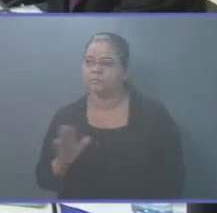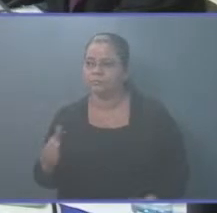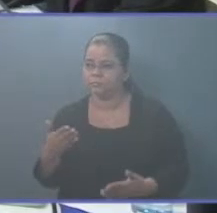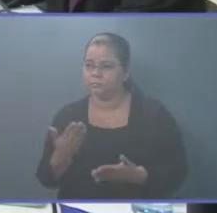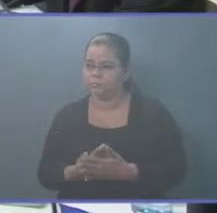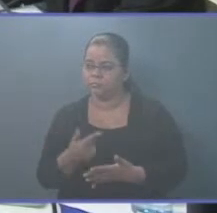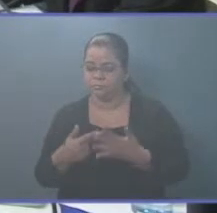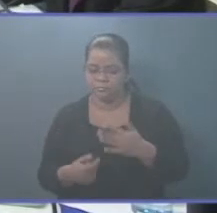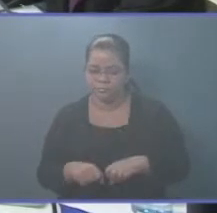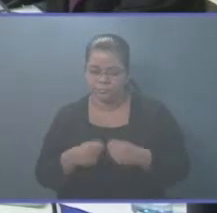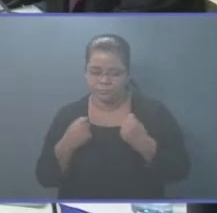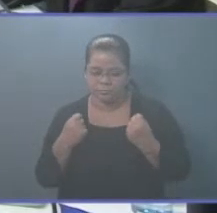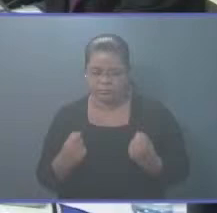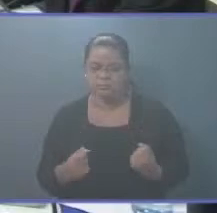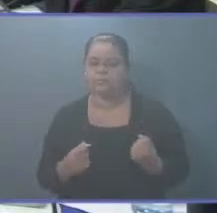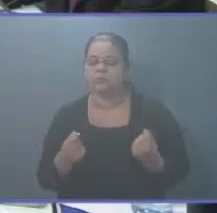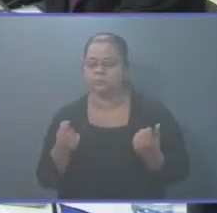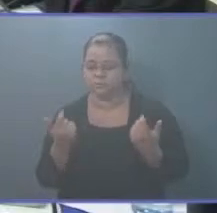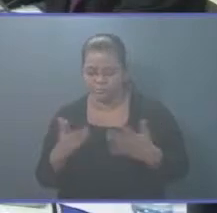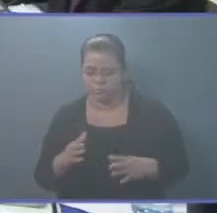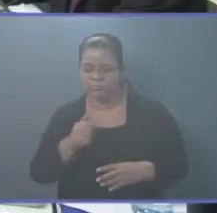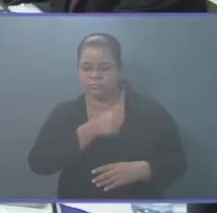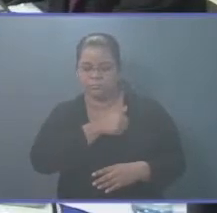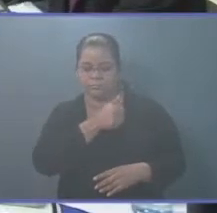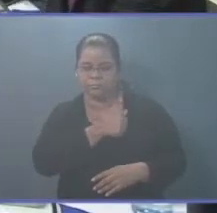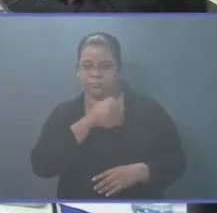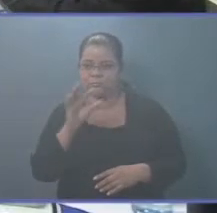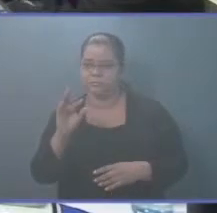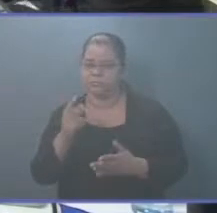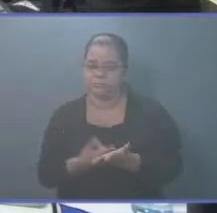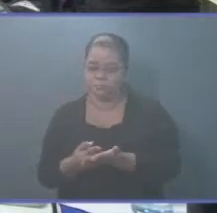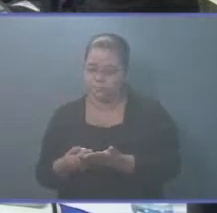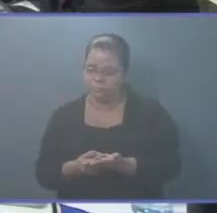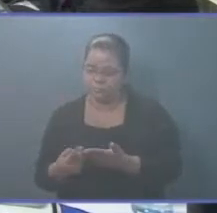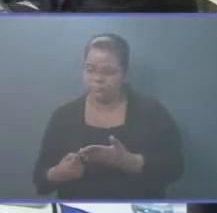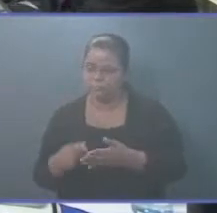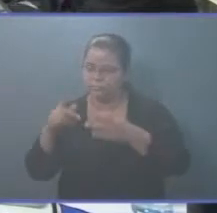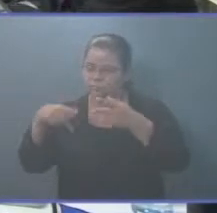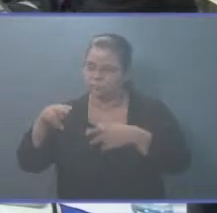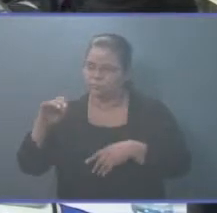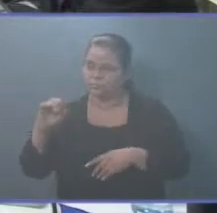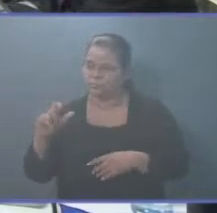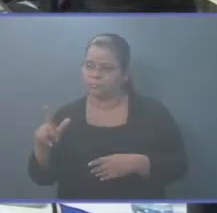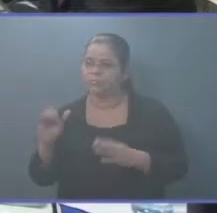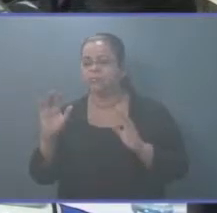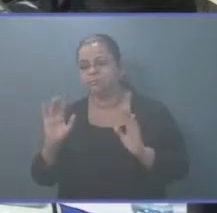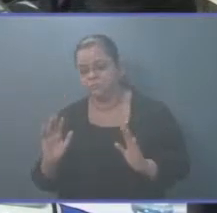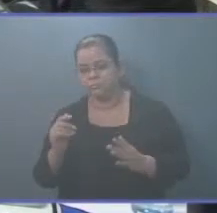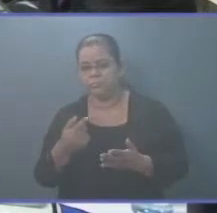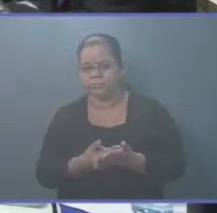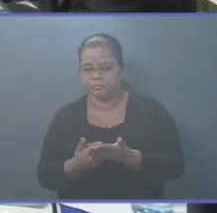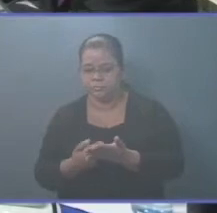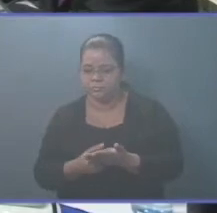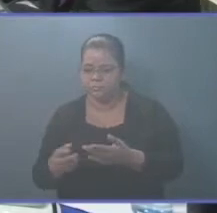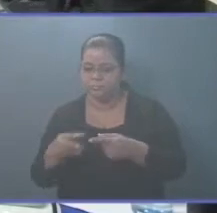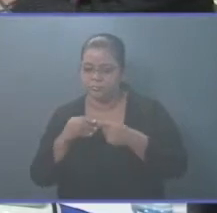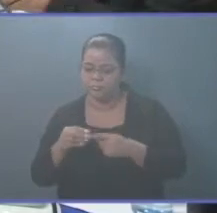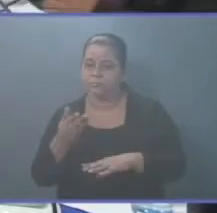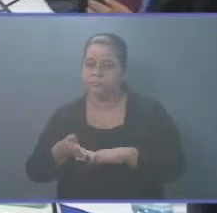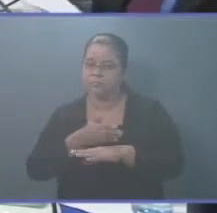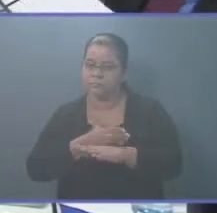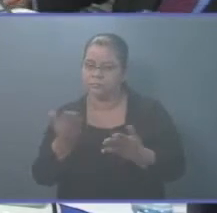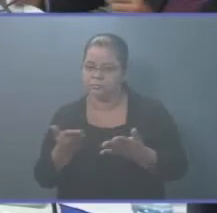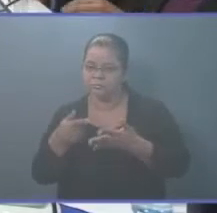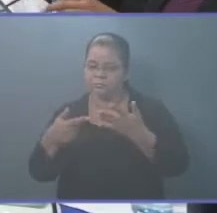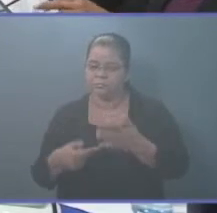estos delitos que trata esta ley serán competencia de los tribunales penales ordinarios o tribunales especializados cuando haya sido cometido en modalidad